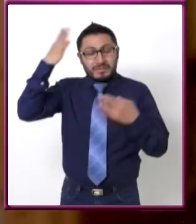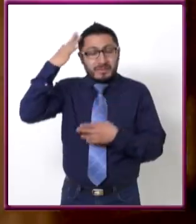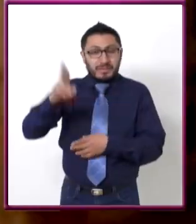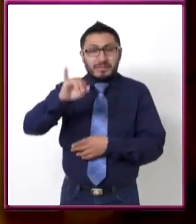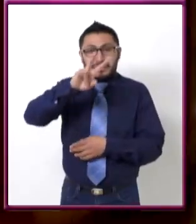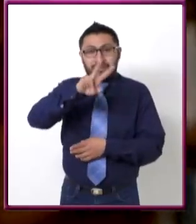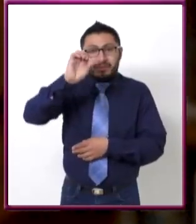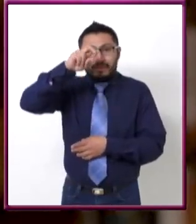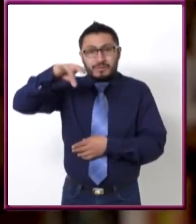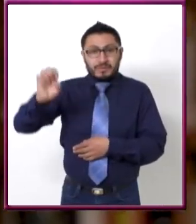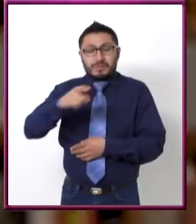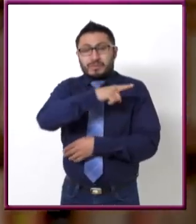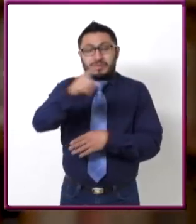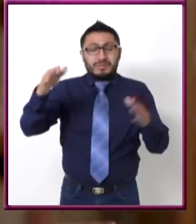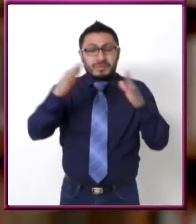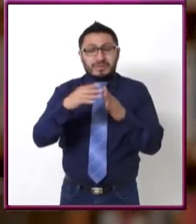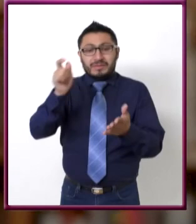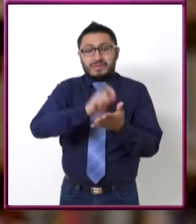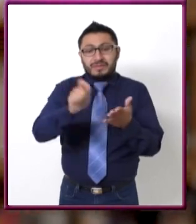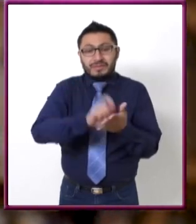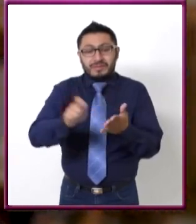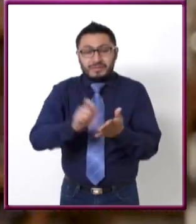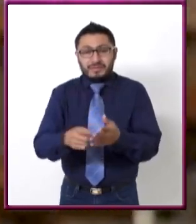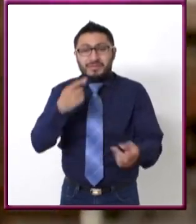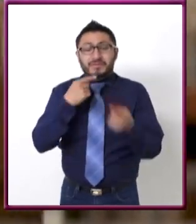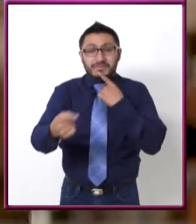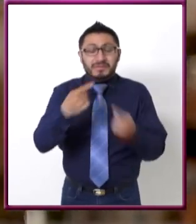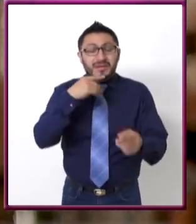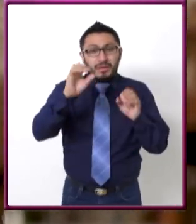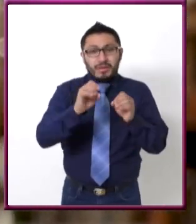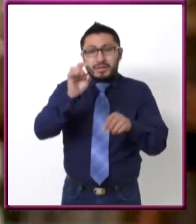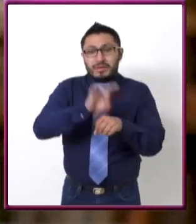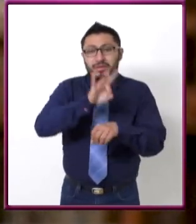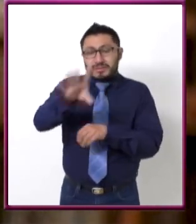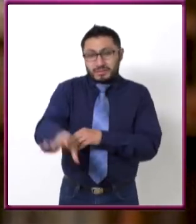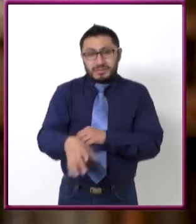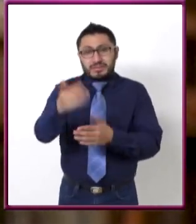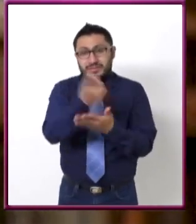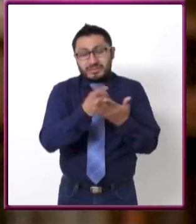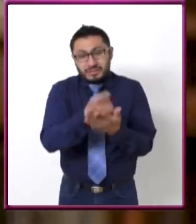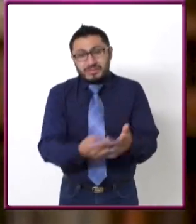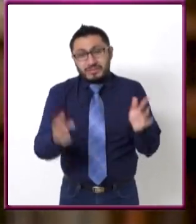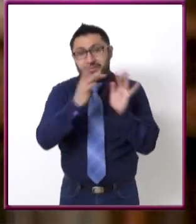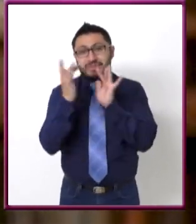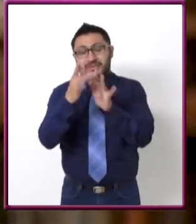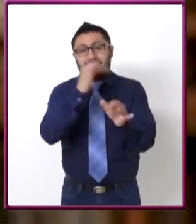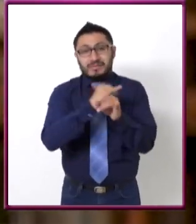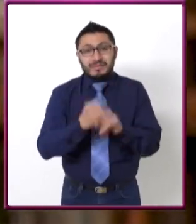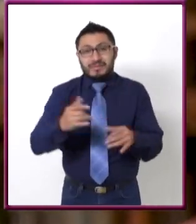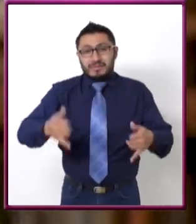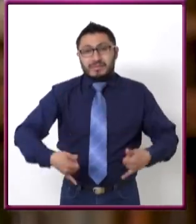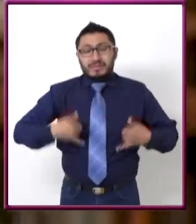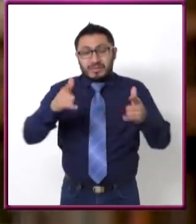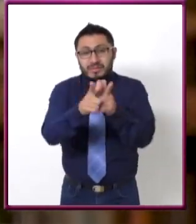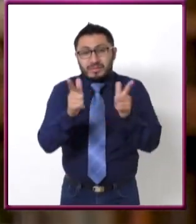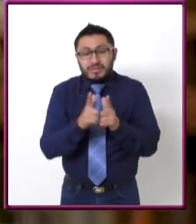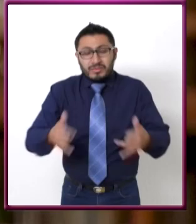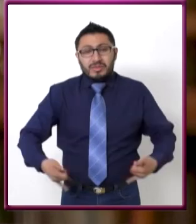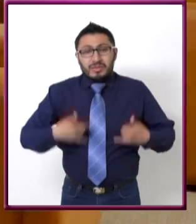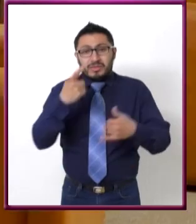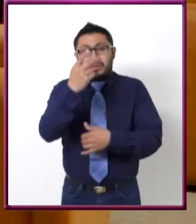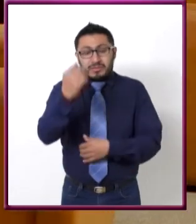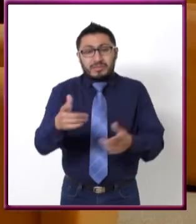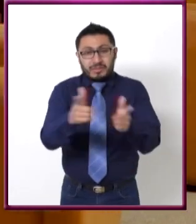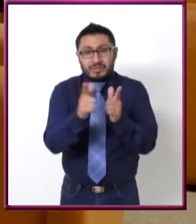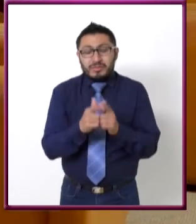Klein. A ustedes en casa, escriban sus comentarios o envíen sus dibujos a las redes sociales de Jóvenes en TV, un grupo de jóvenes en